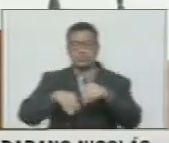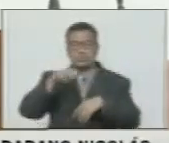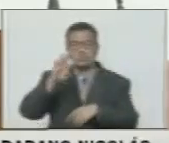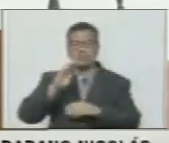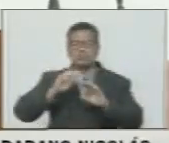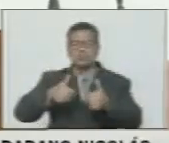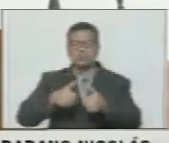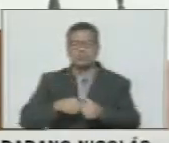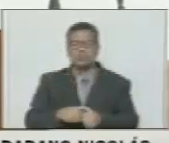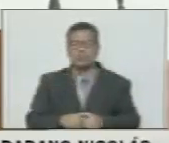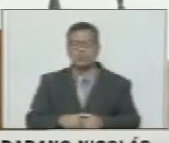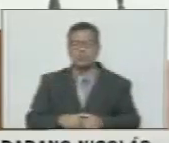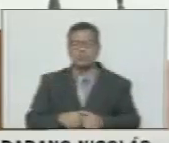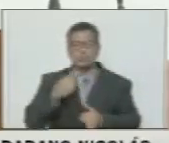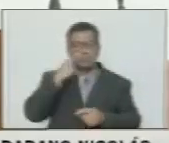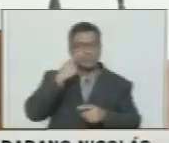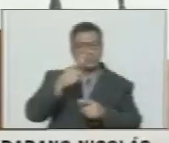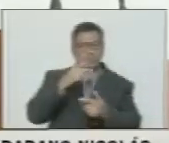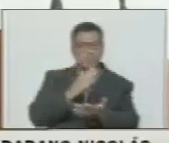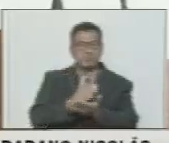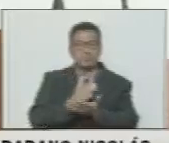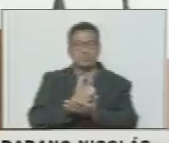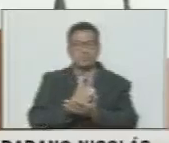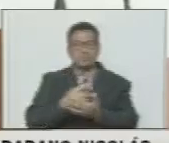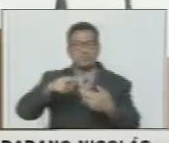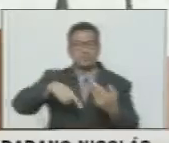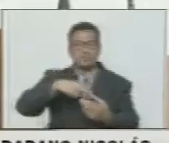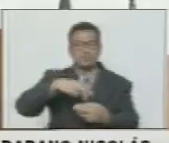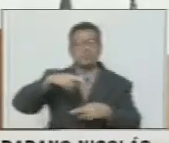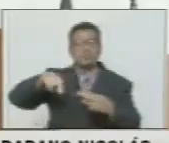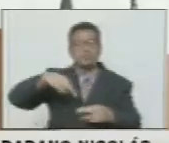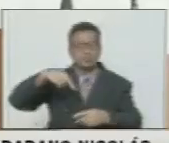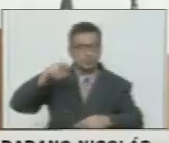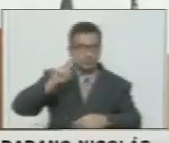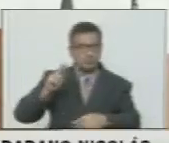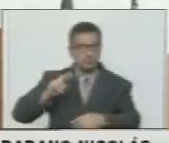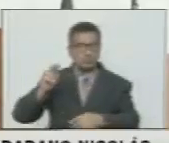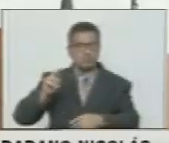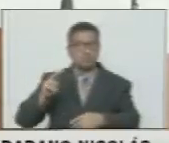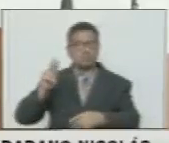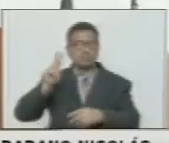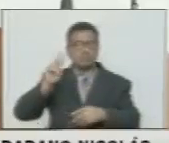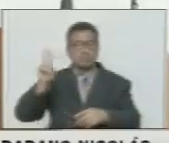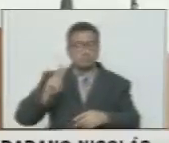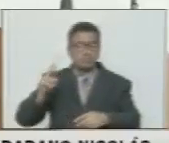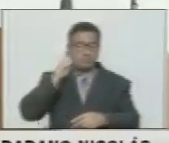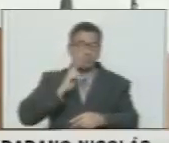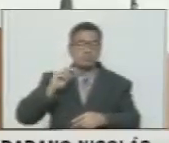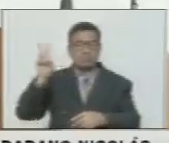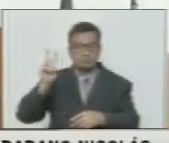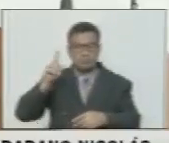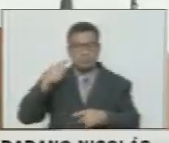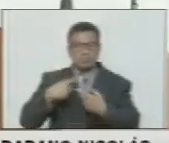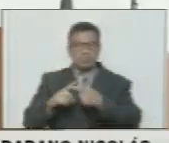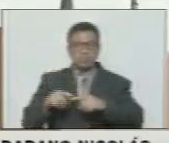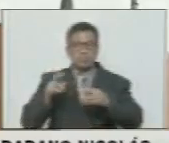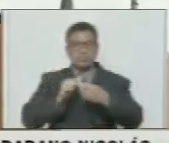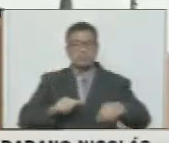año 2004, en una misión permanente de la República Bolivariana de Venezuela ante las Naciones Unidas y